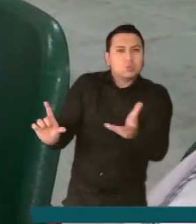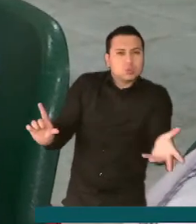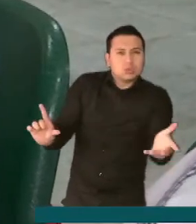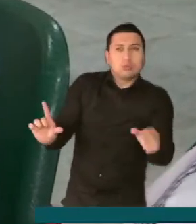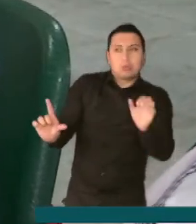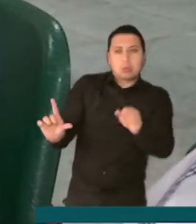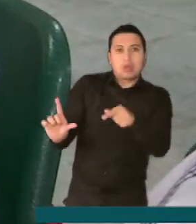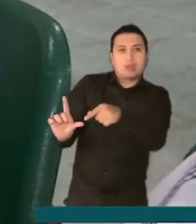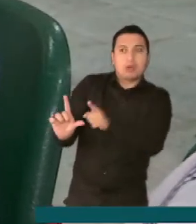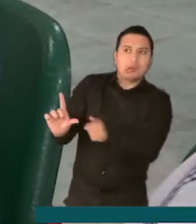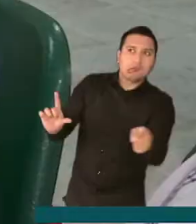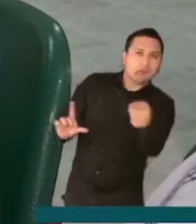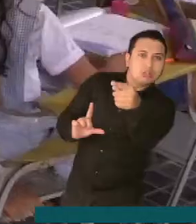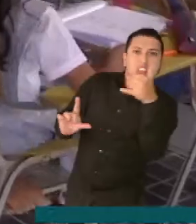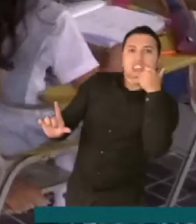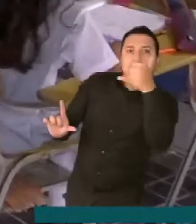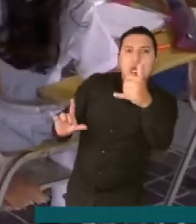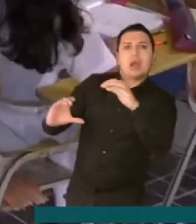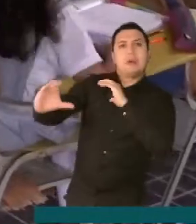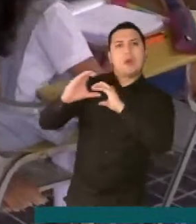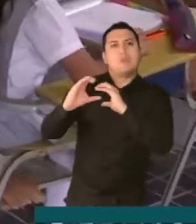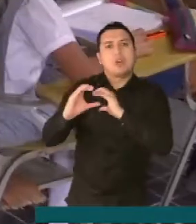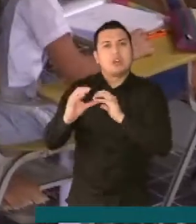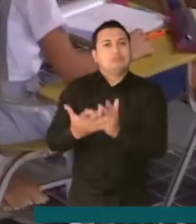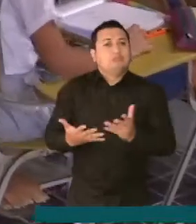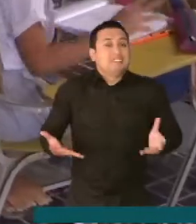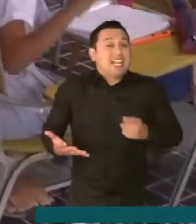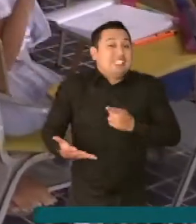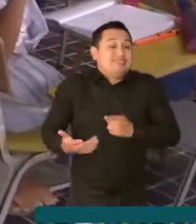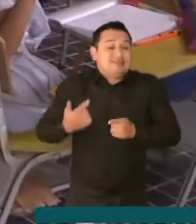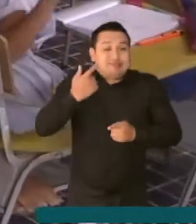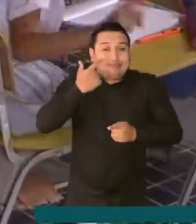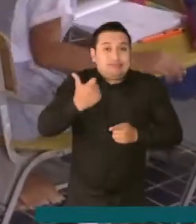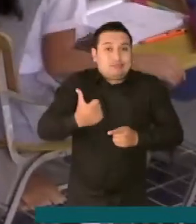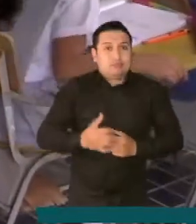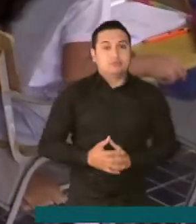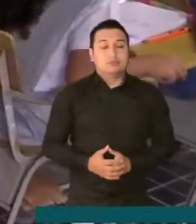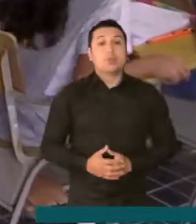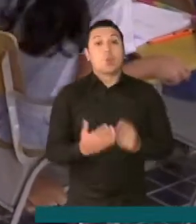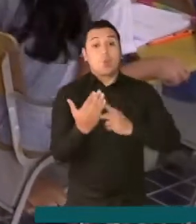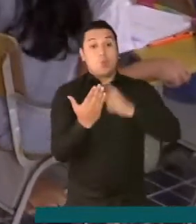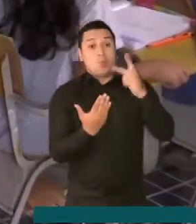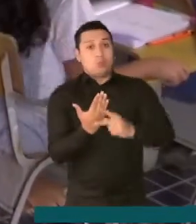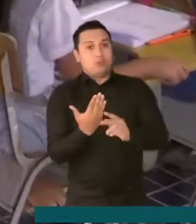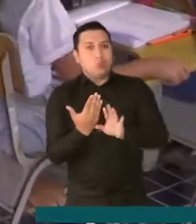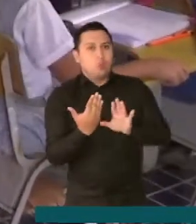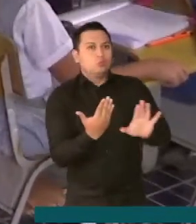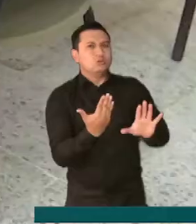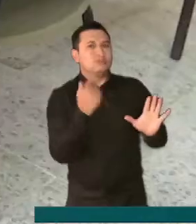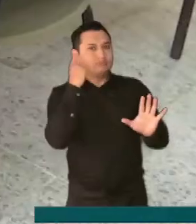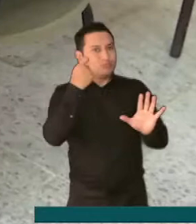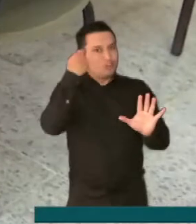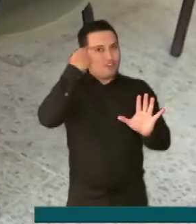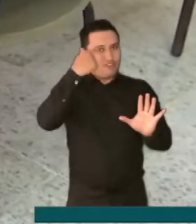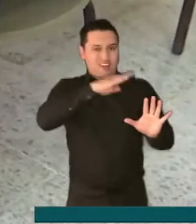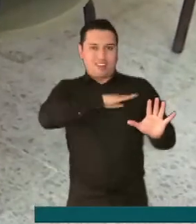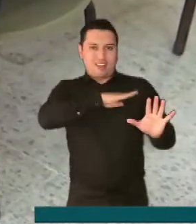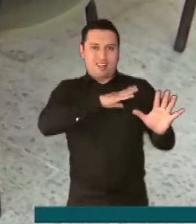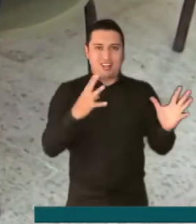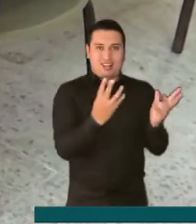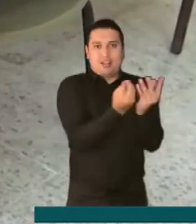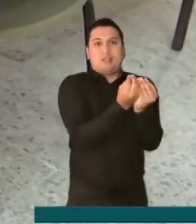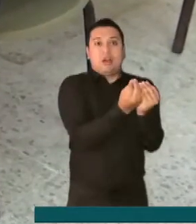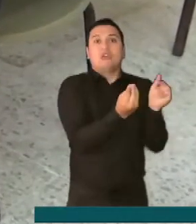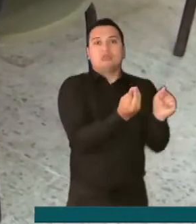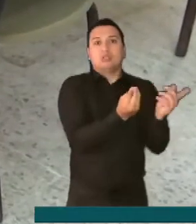llamar, comunicarnos. Con este proyecto de la administración municipal, además de la entrega